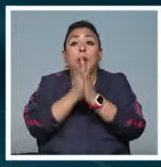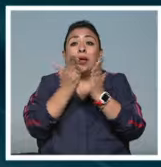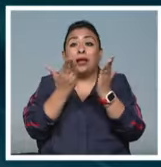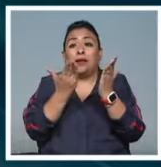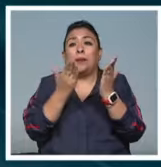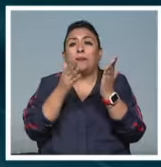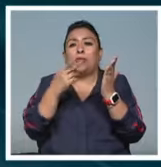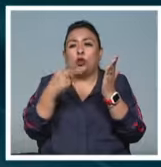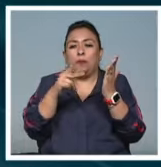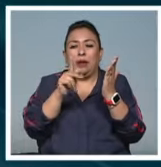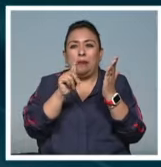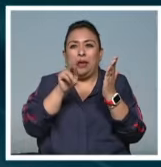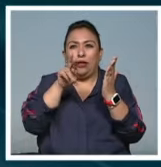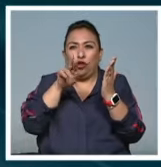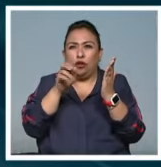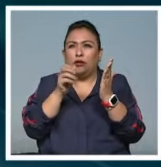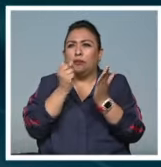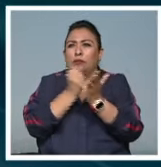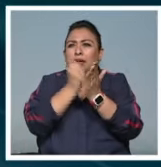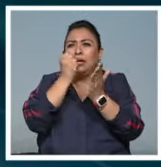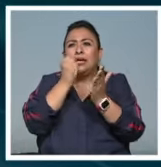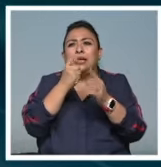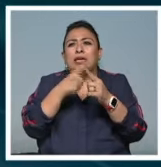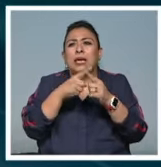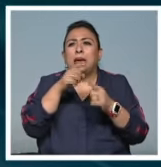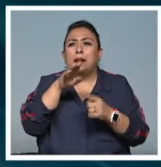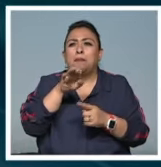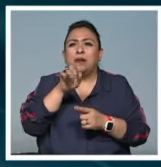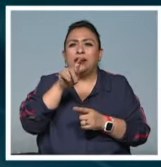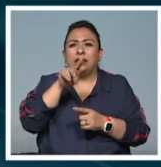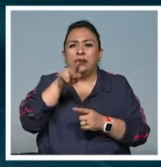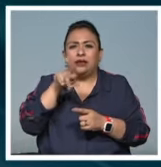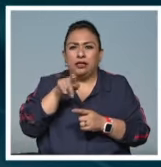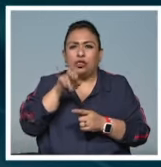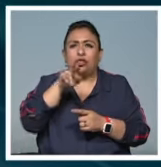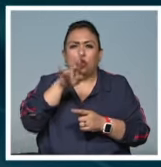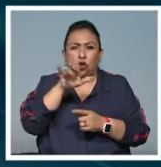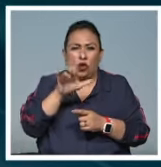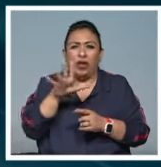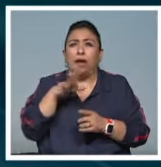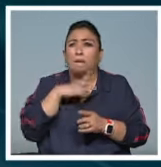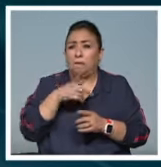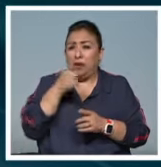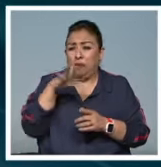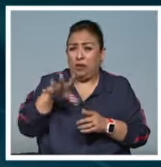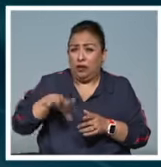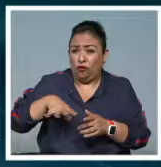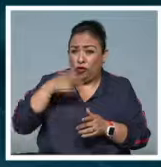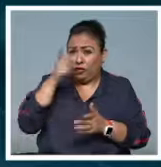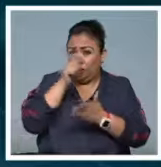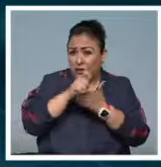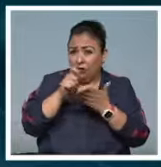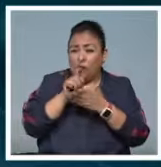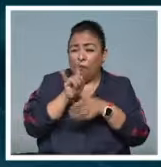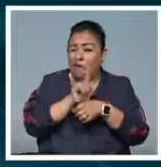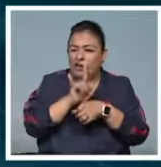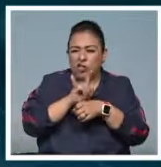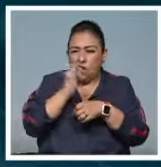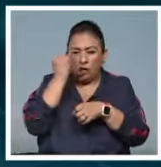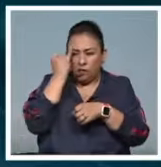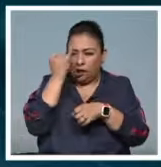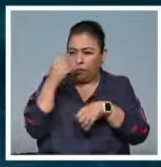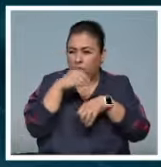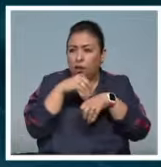el libro Patriotas, publicado por el sello editorial Martínez Roca. Aunque no es su primer esfuerzo como escritor de ficción, pues